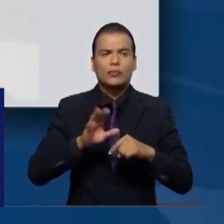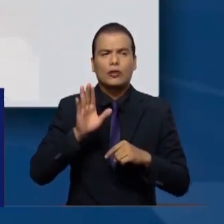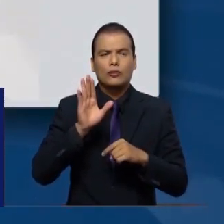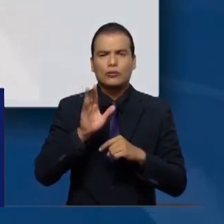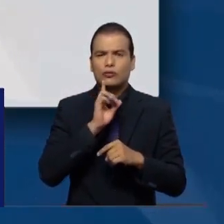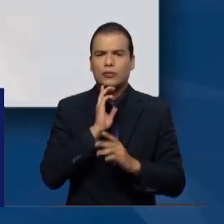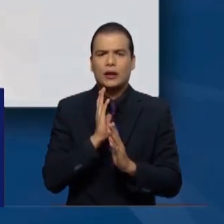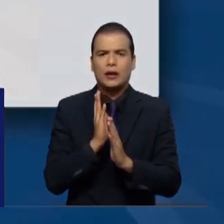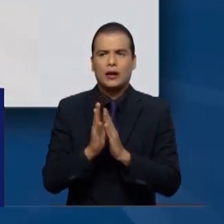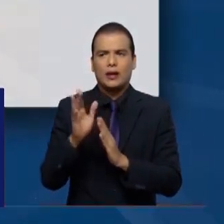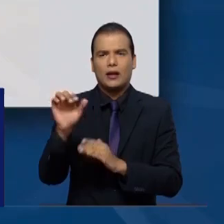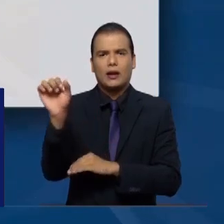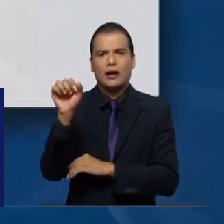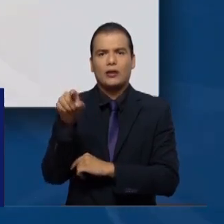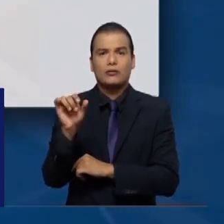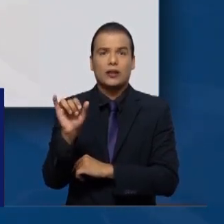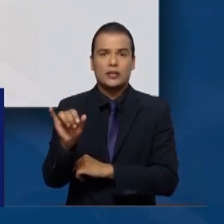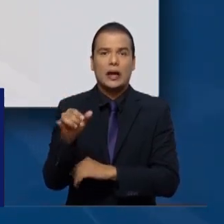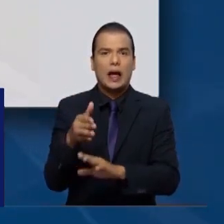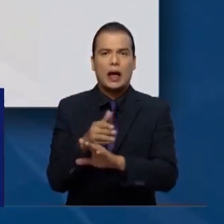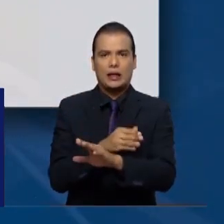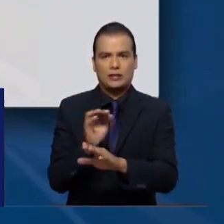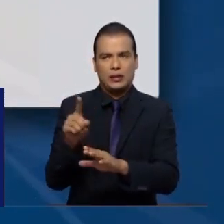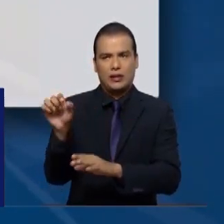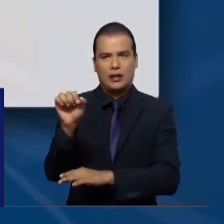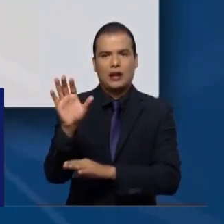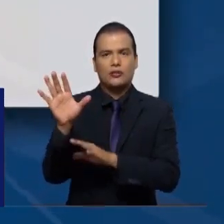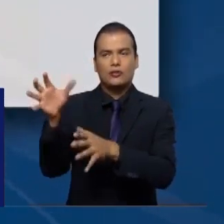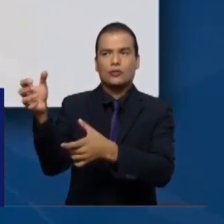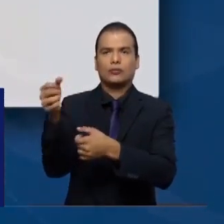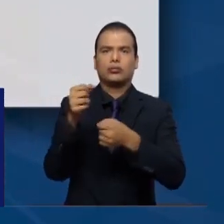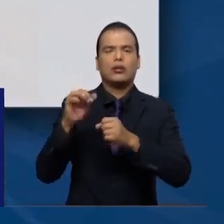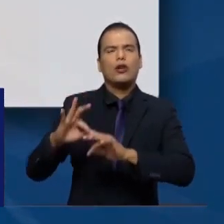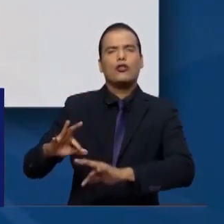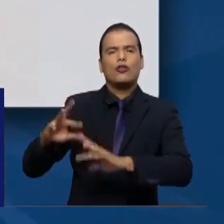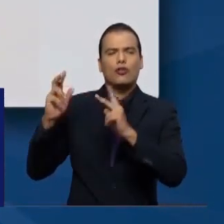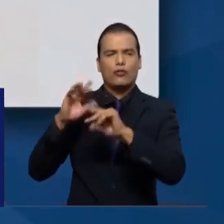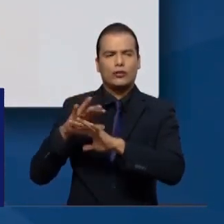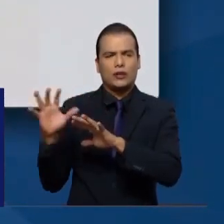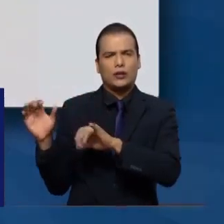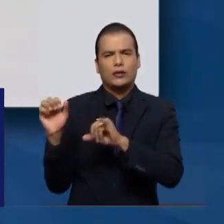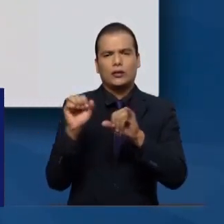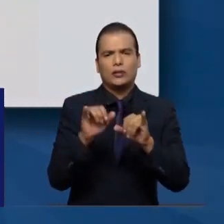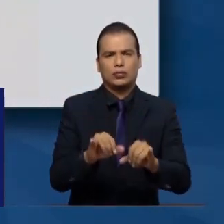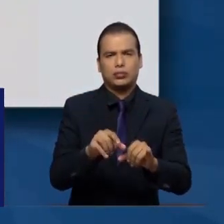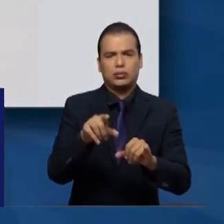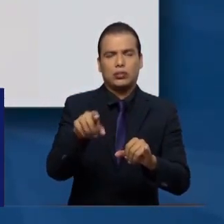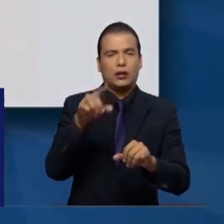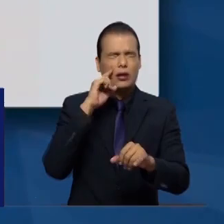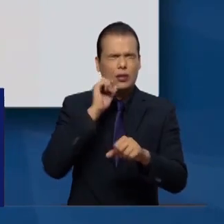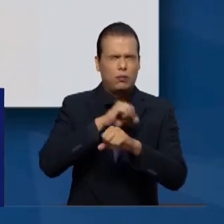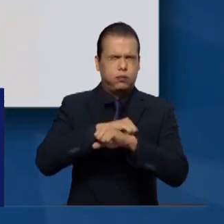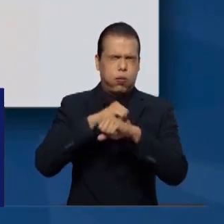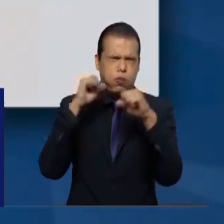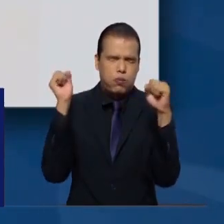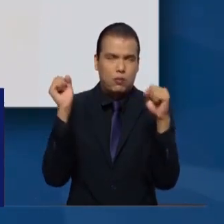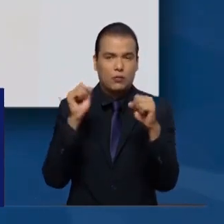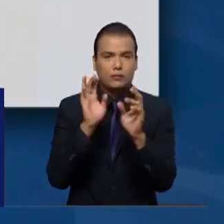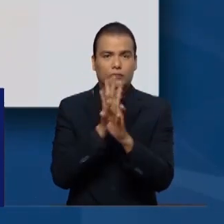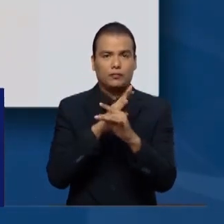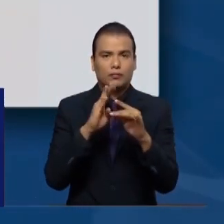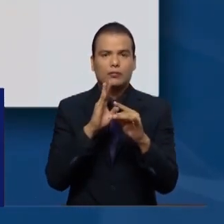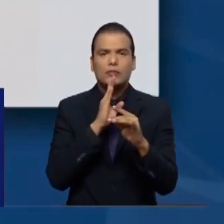de un vehículo robado detonó en las horas de la madrugada, se le atribuye al gabor